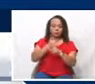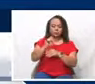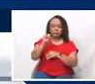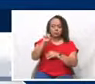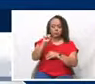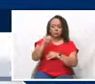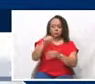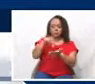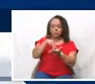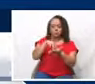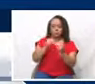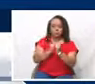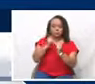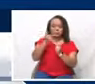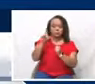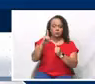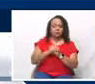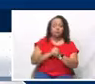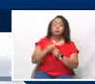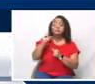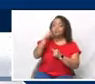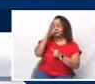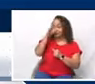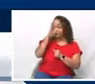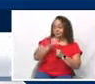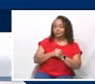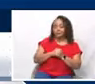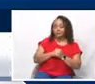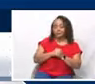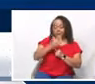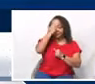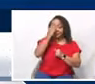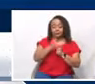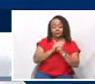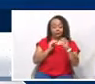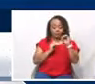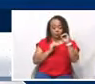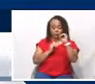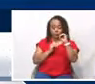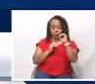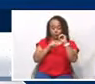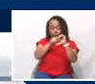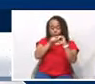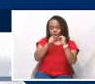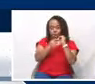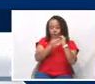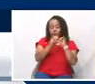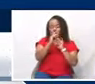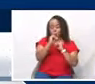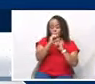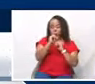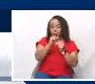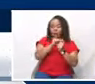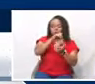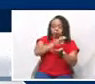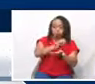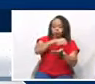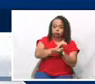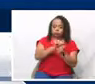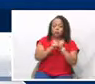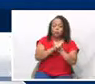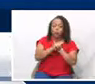los tenis con Gerald Drummond? Es divertido porque las burbujas de Nike, cuando con la presión de los apoyos se tiende